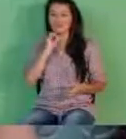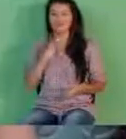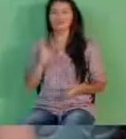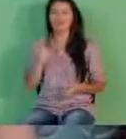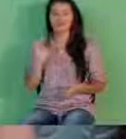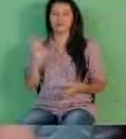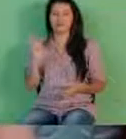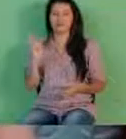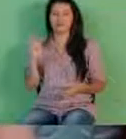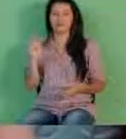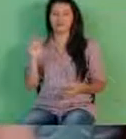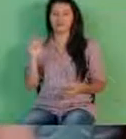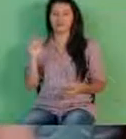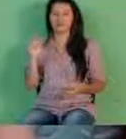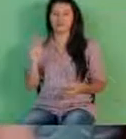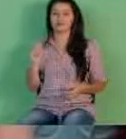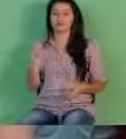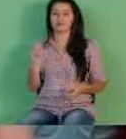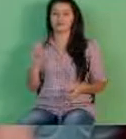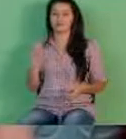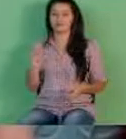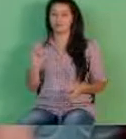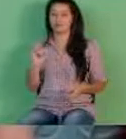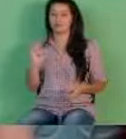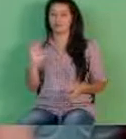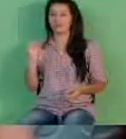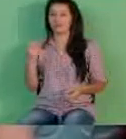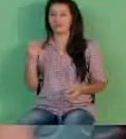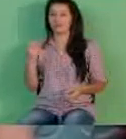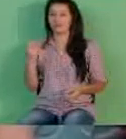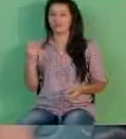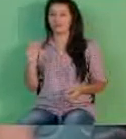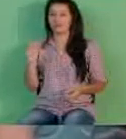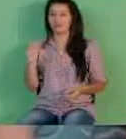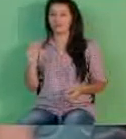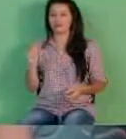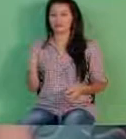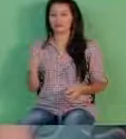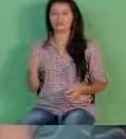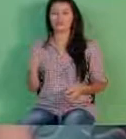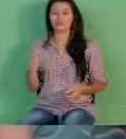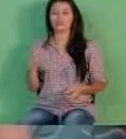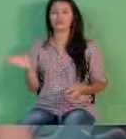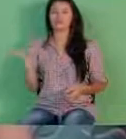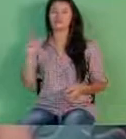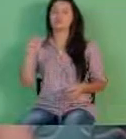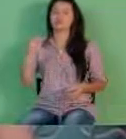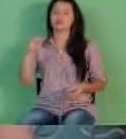boyacá tenemos boyacá todo lo que es boyacá lo que es la sierra eso esa parte por Antioquia tenemos a San